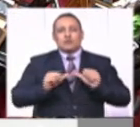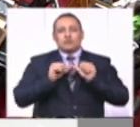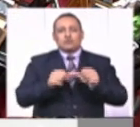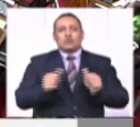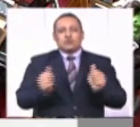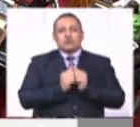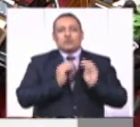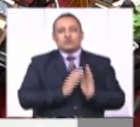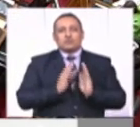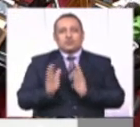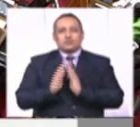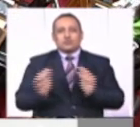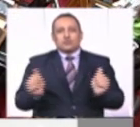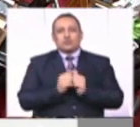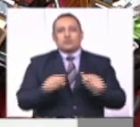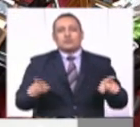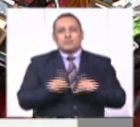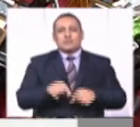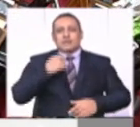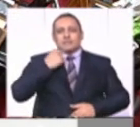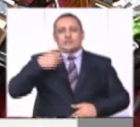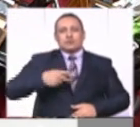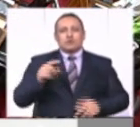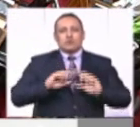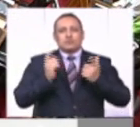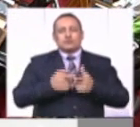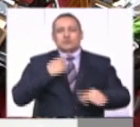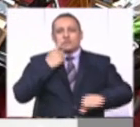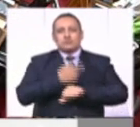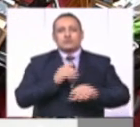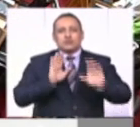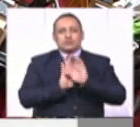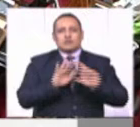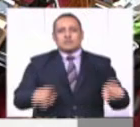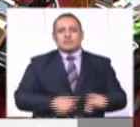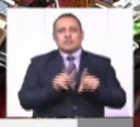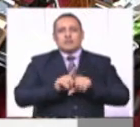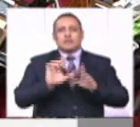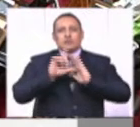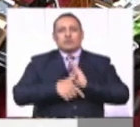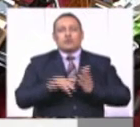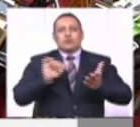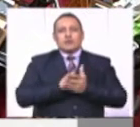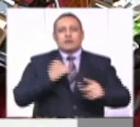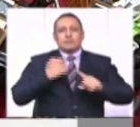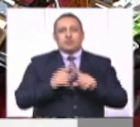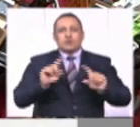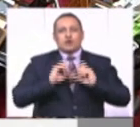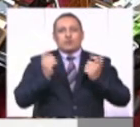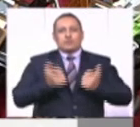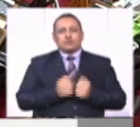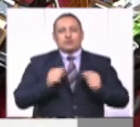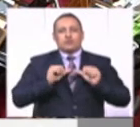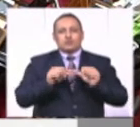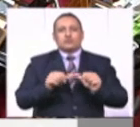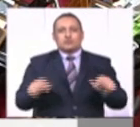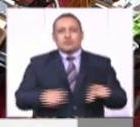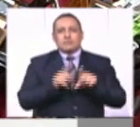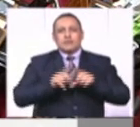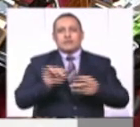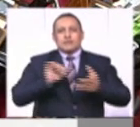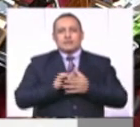debido proceso a través de la subcomisión de acusaciones constitucionales y luego por la comisión permanente que